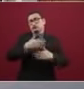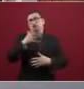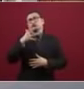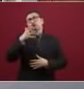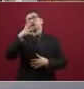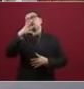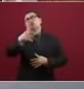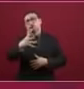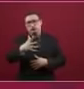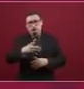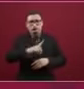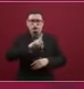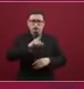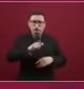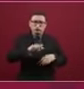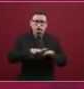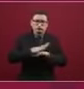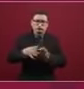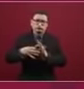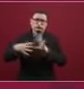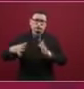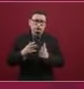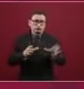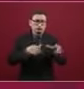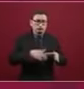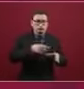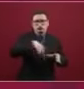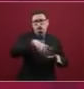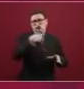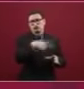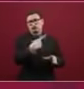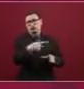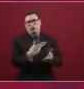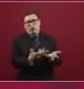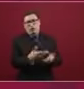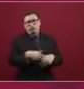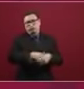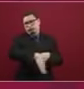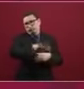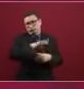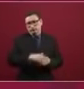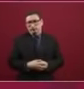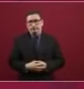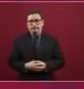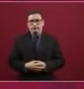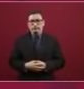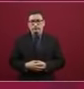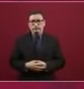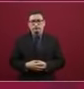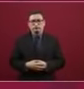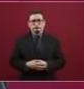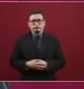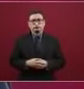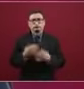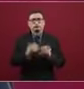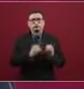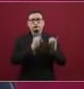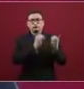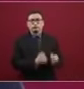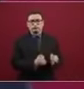crearse todo ese aparato para poder desarrollar de manera independiente